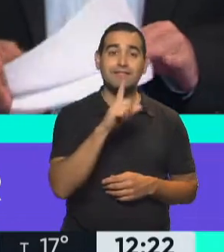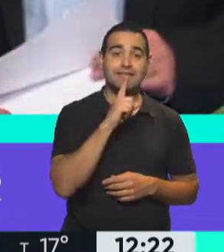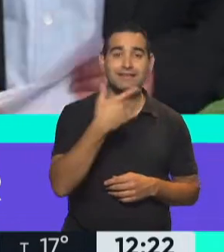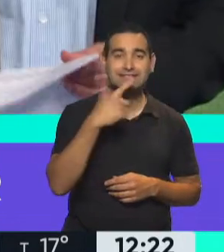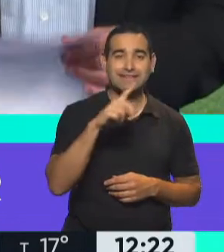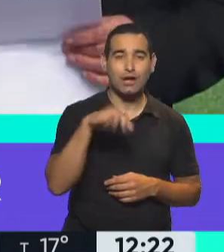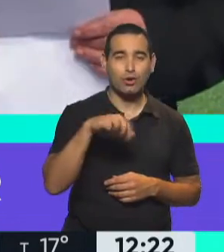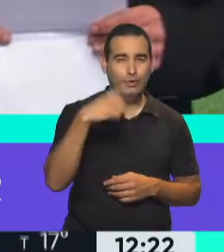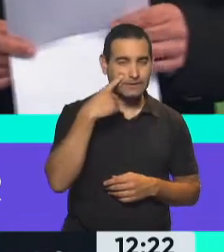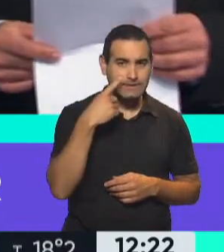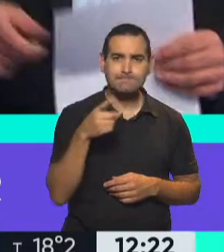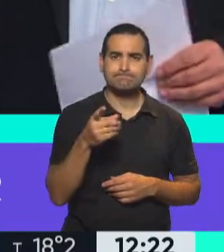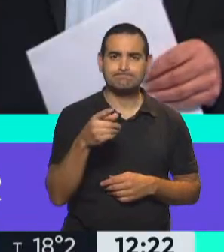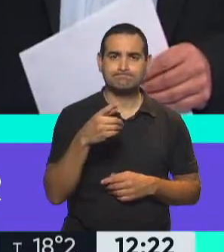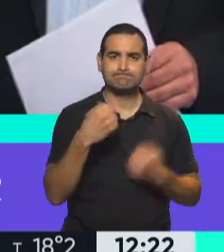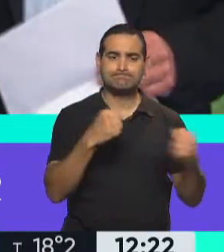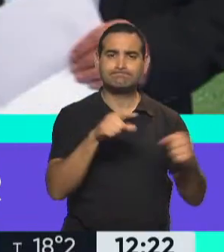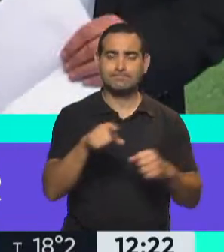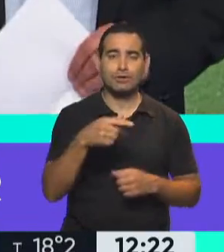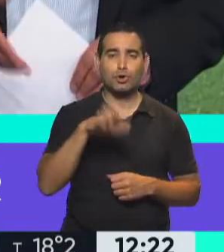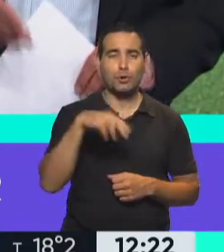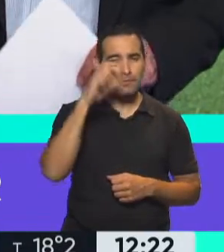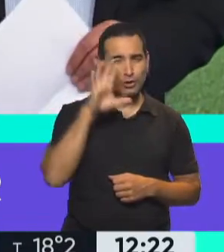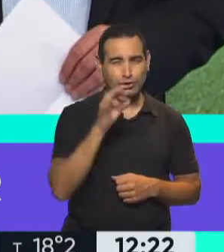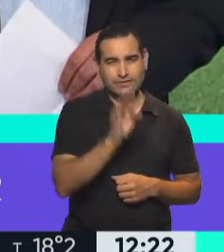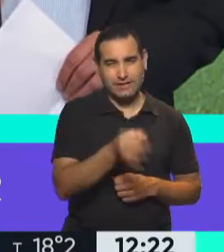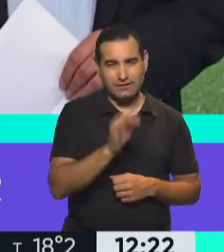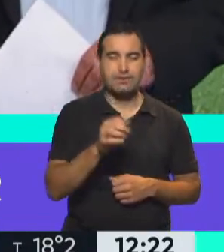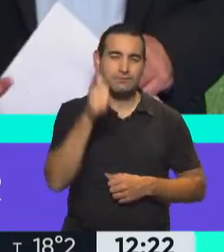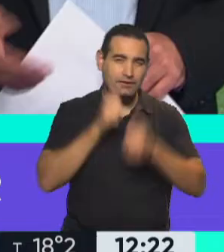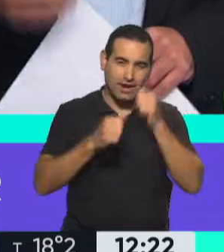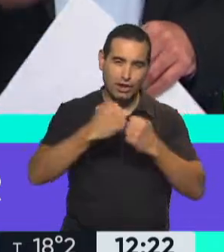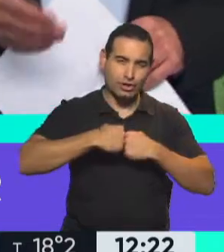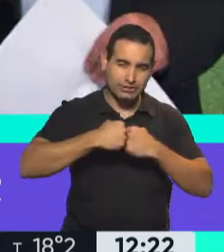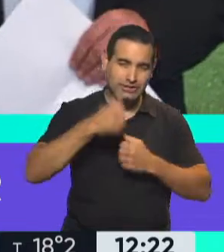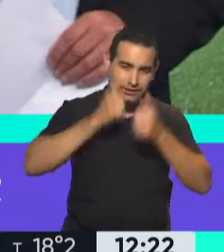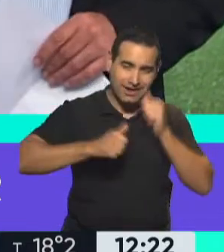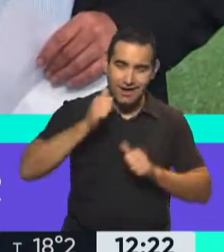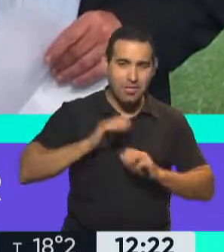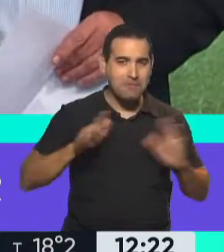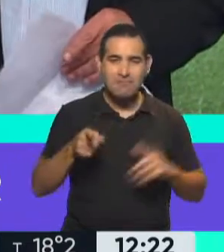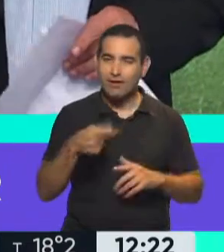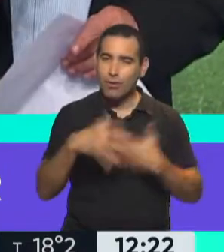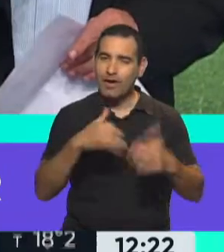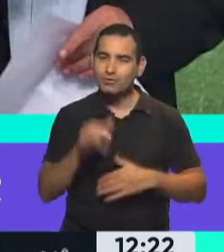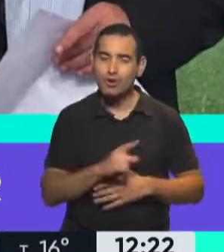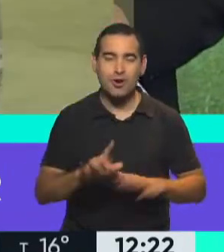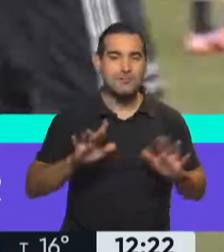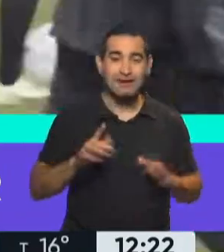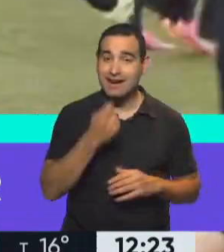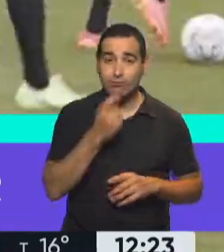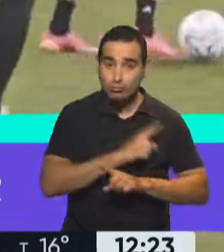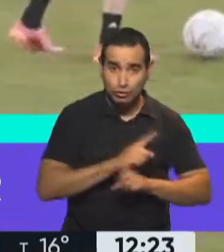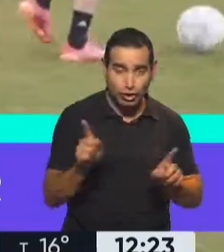en estos ensayos. Primero, lo de Cristian Romero, ya sabemos, con una afección en la rodilla, no sabemos si llega. Si no llega, el